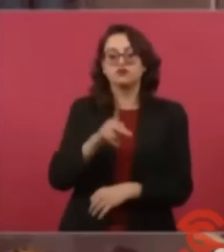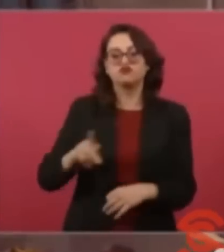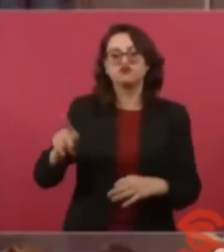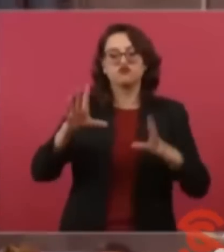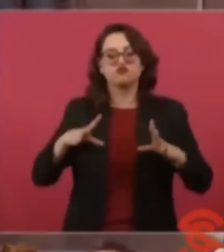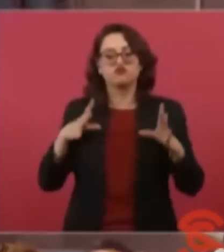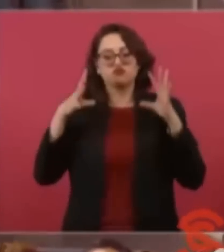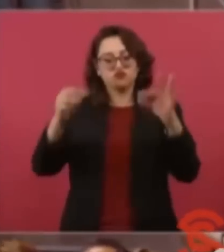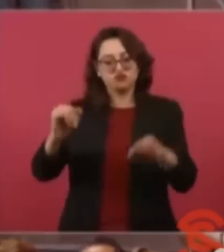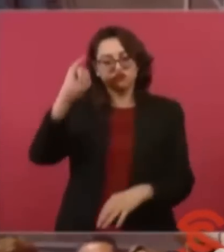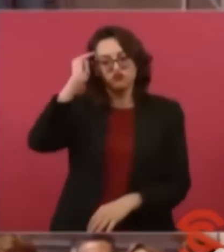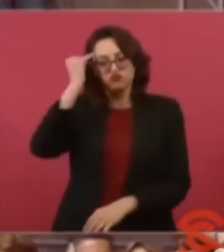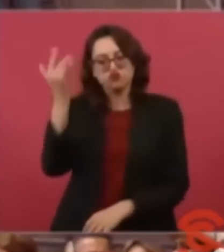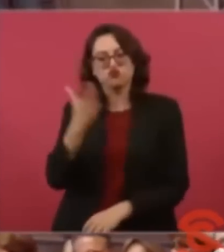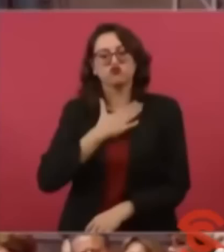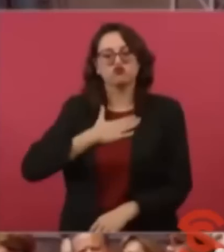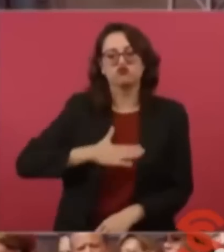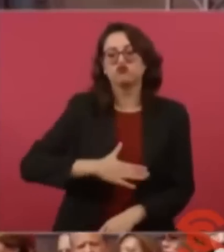originarios de México.